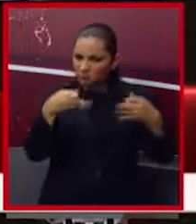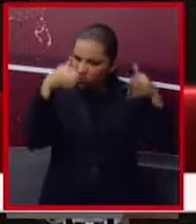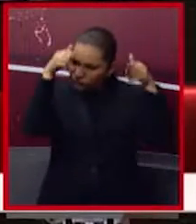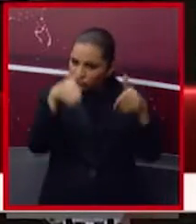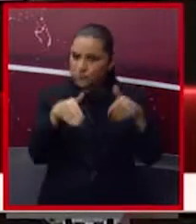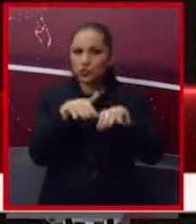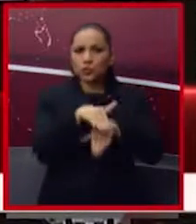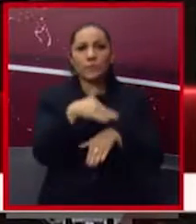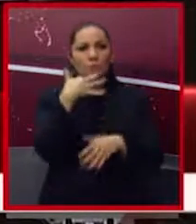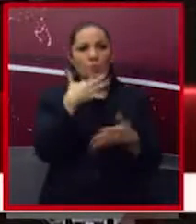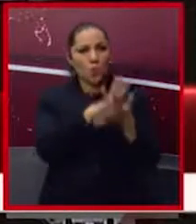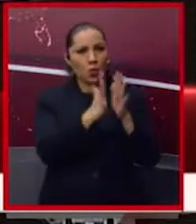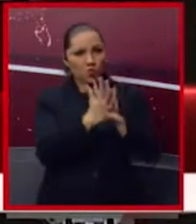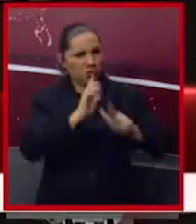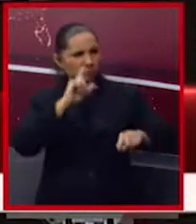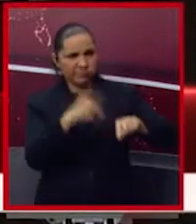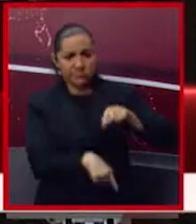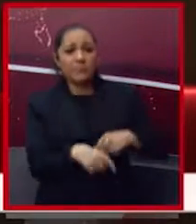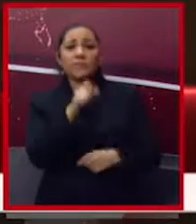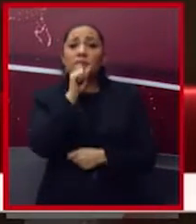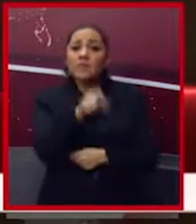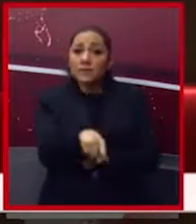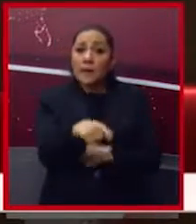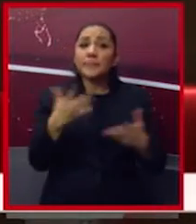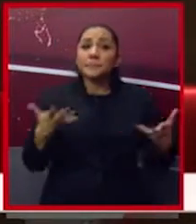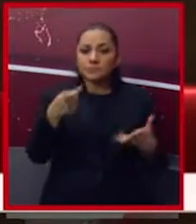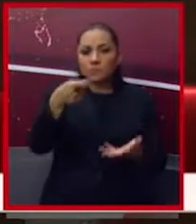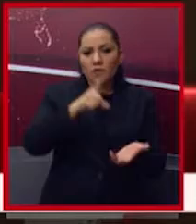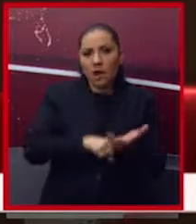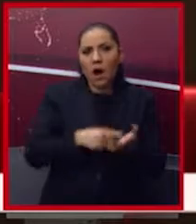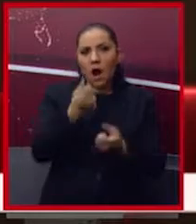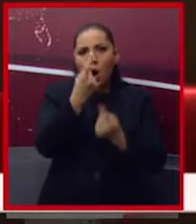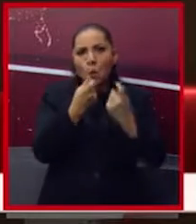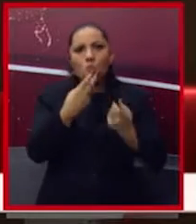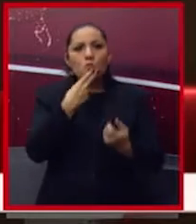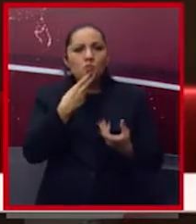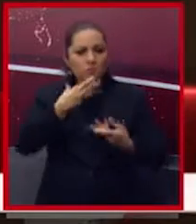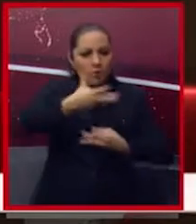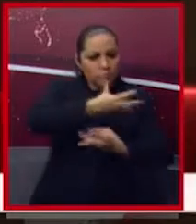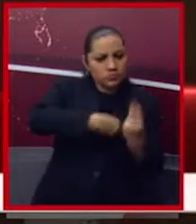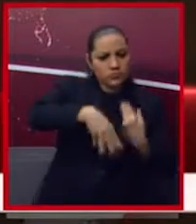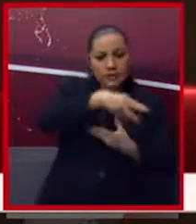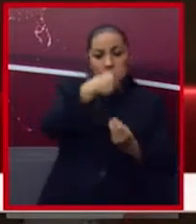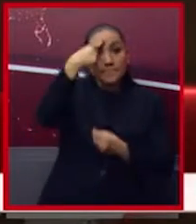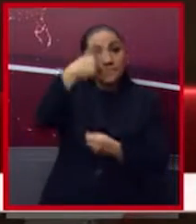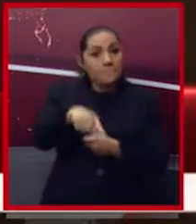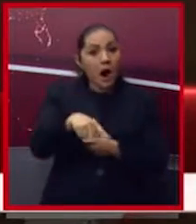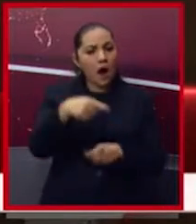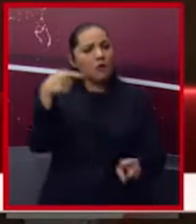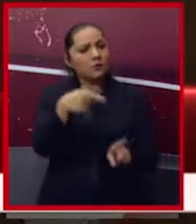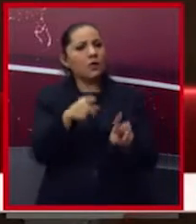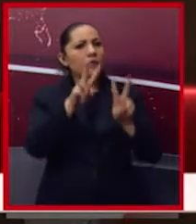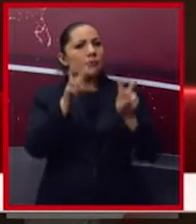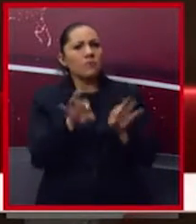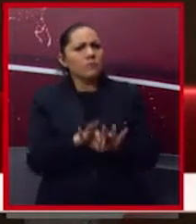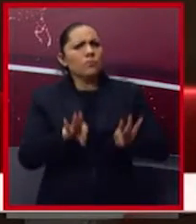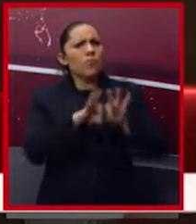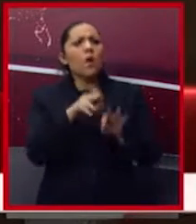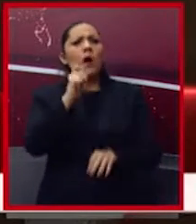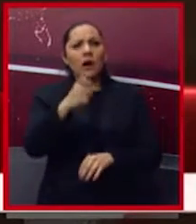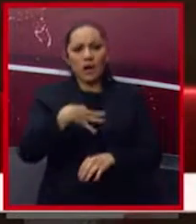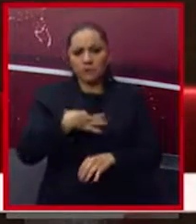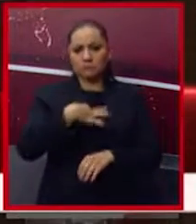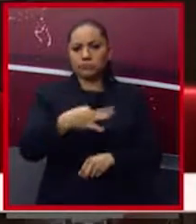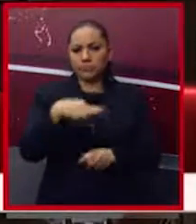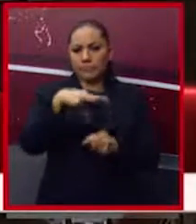Además, manifestó su preocupación por el supuesto uso de recursos para fines electorales. La política